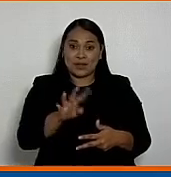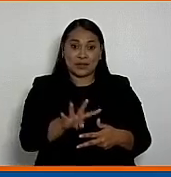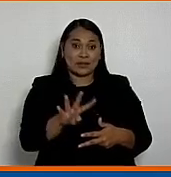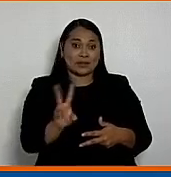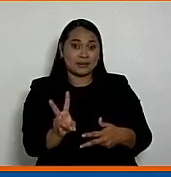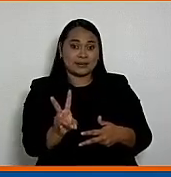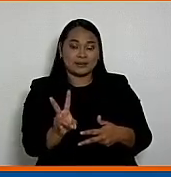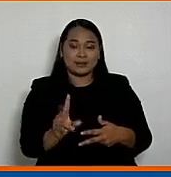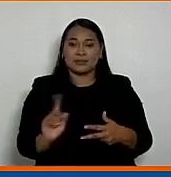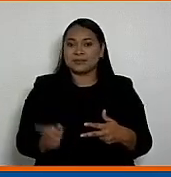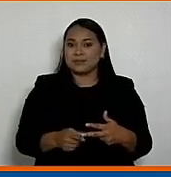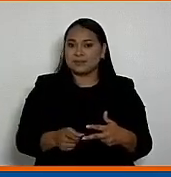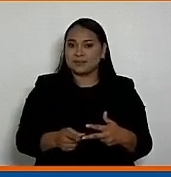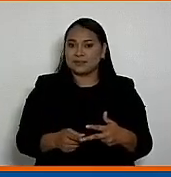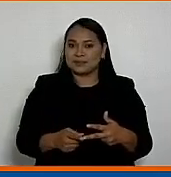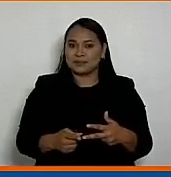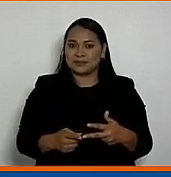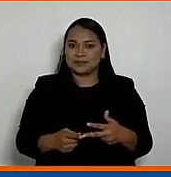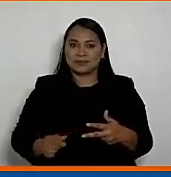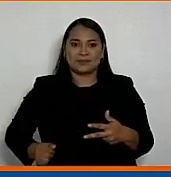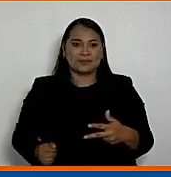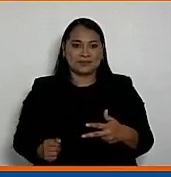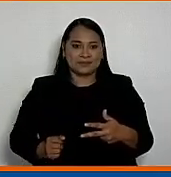47. Tercer y último número ganador.